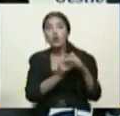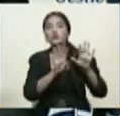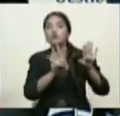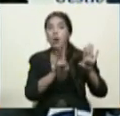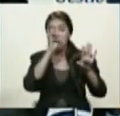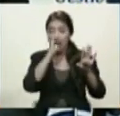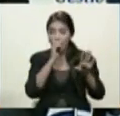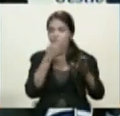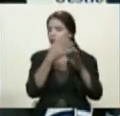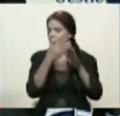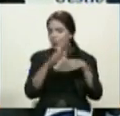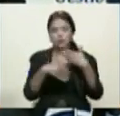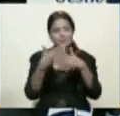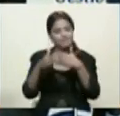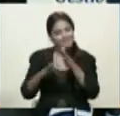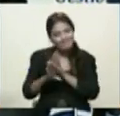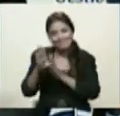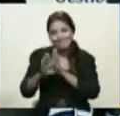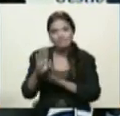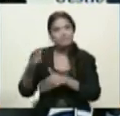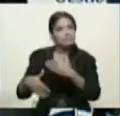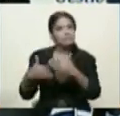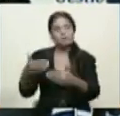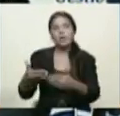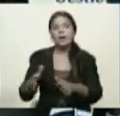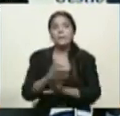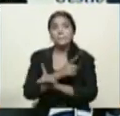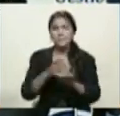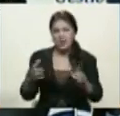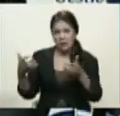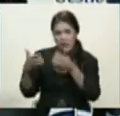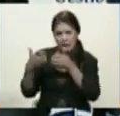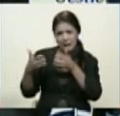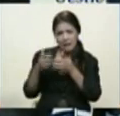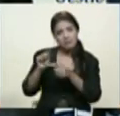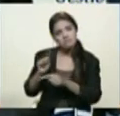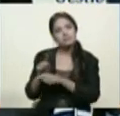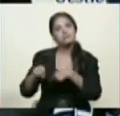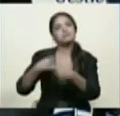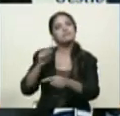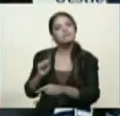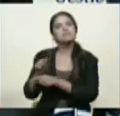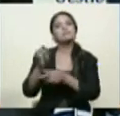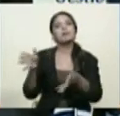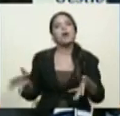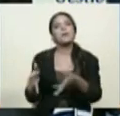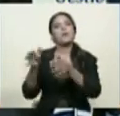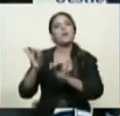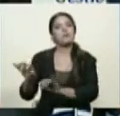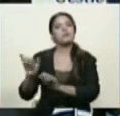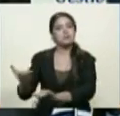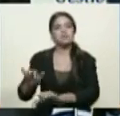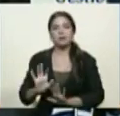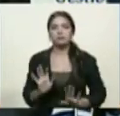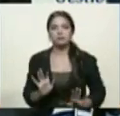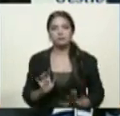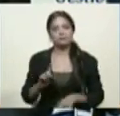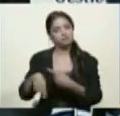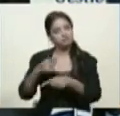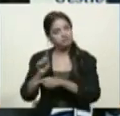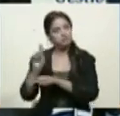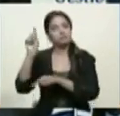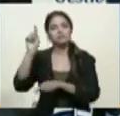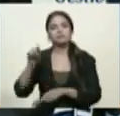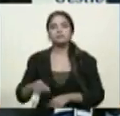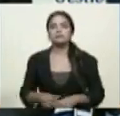vamos a recuperar y la guerra sucia se le devuelve a quien la promueve se le devuelve y